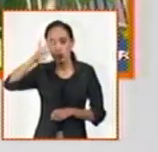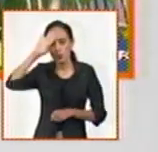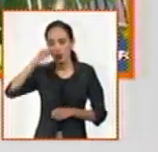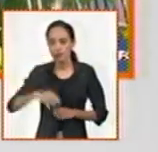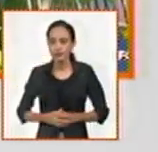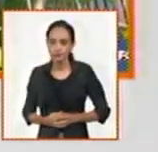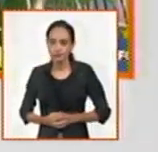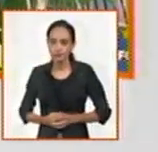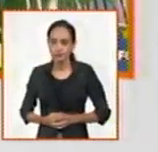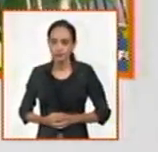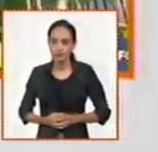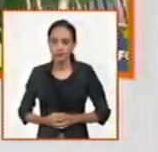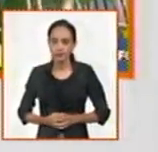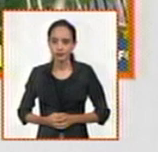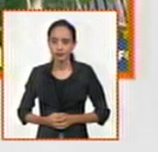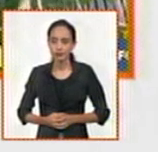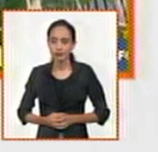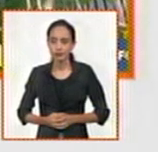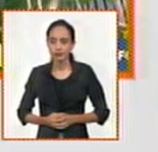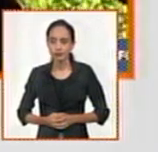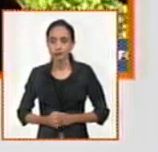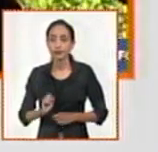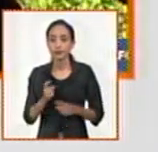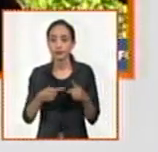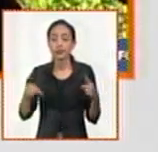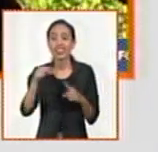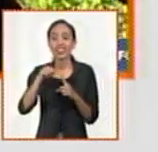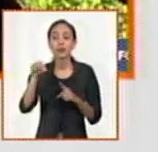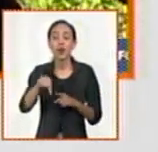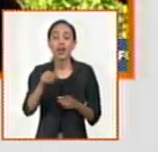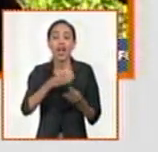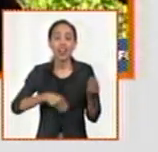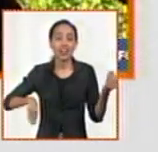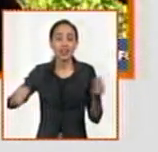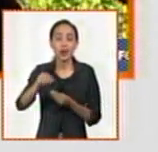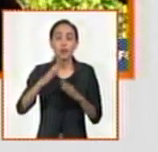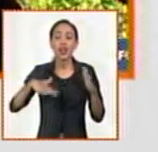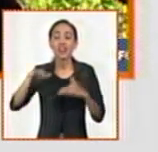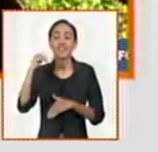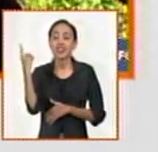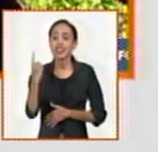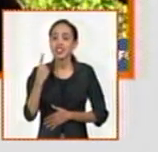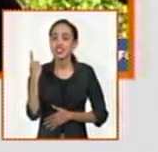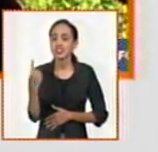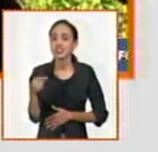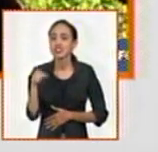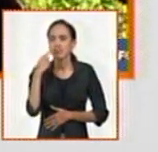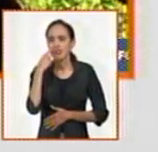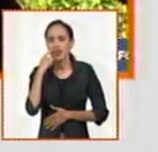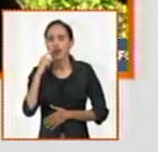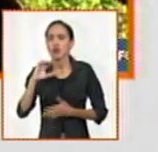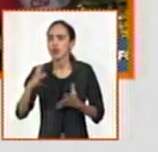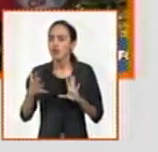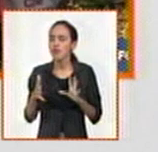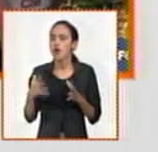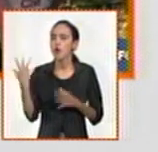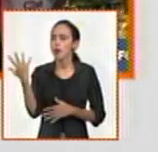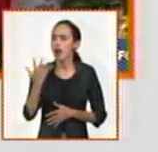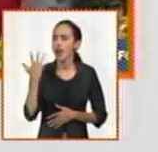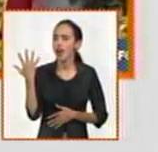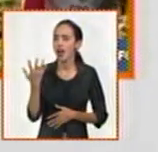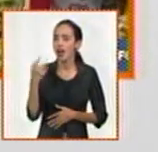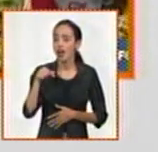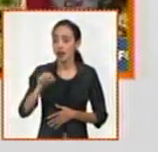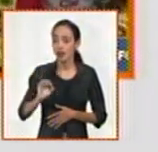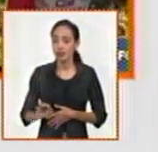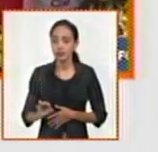una referencia principal, sobre todo en el tema de una transición a nivel nacional hacia un modelo agroecológico, y